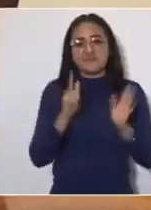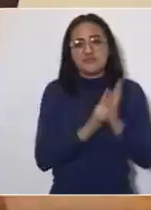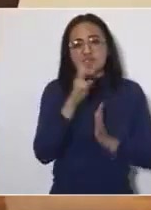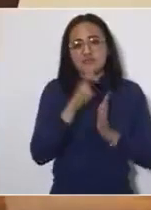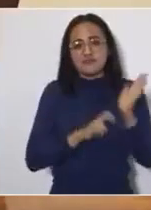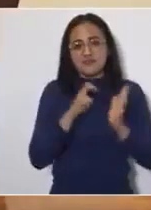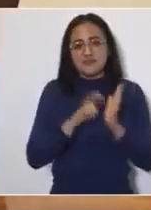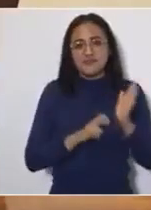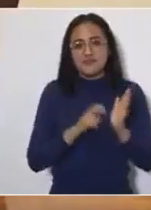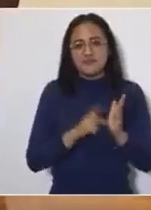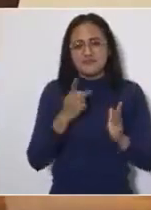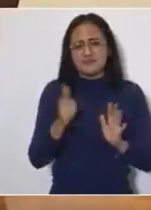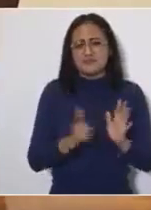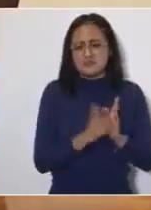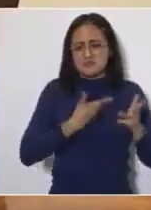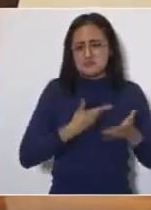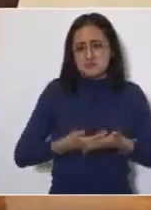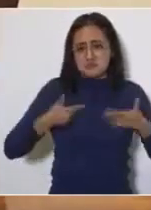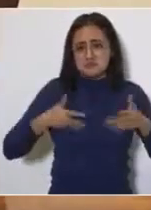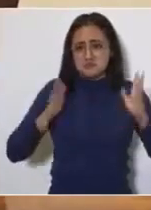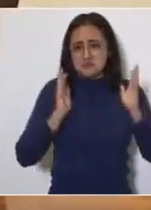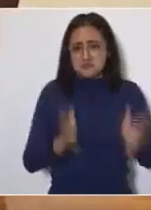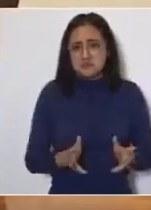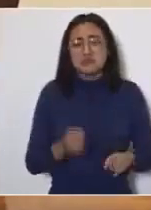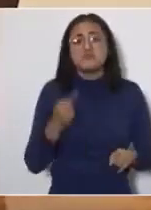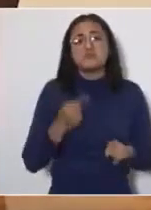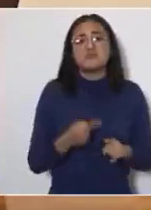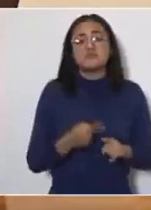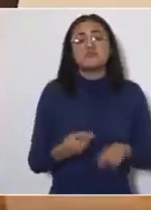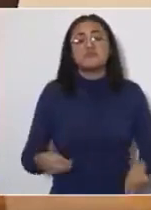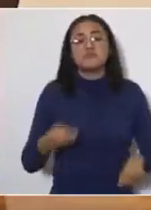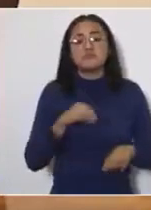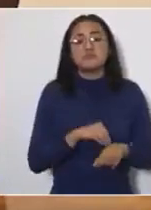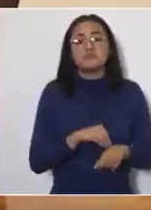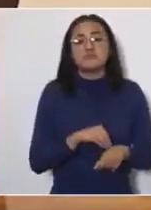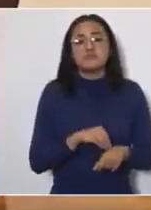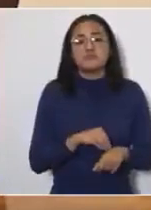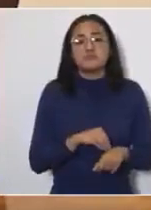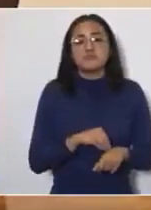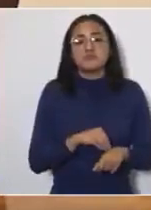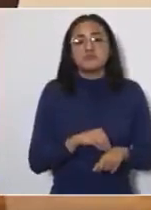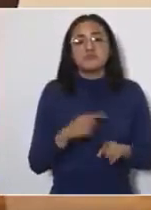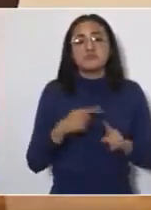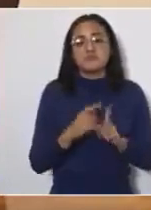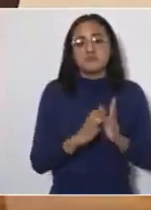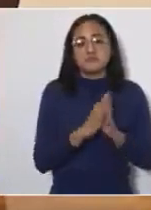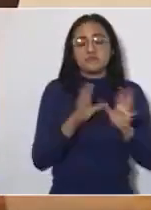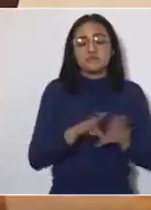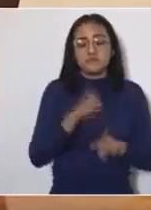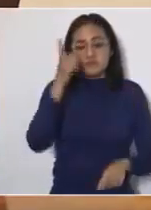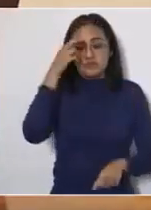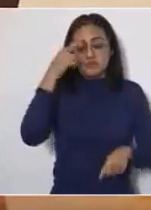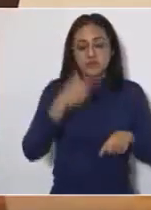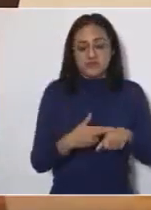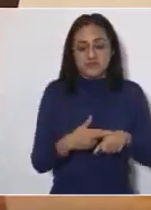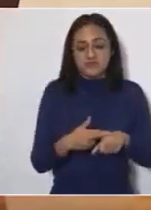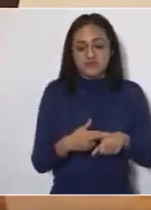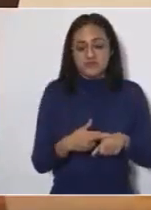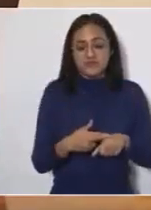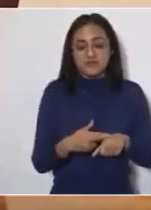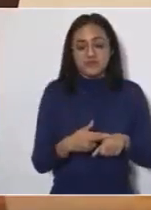a la ley correspondiente que son su aplicación son de la competencia de la dirección